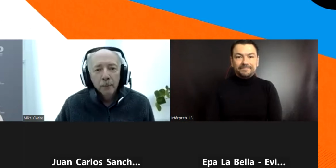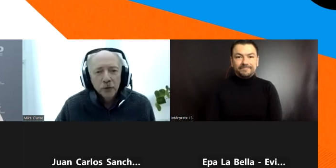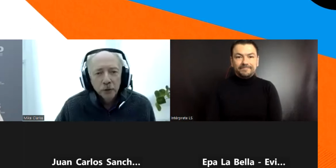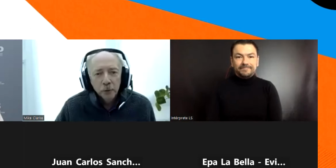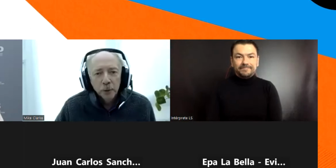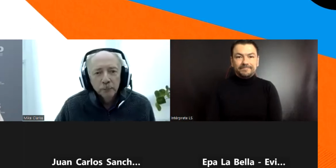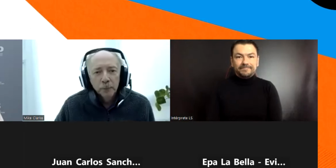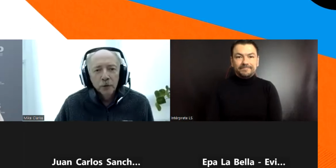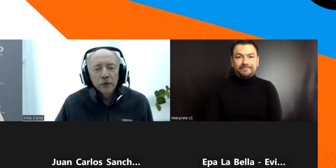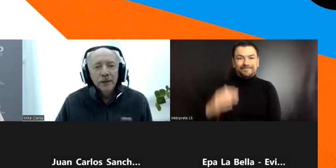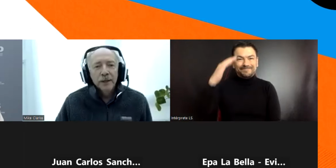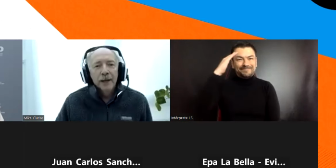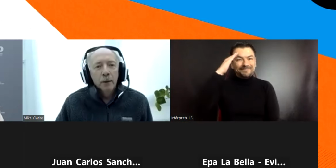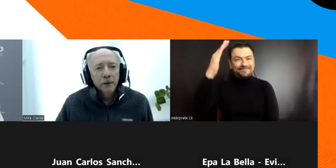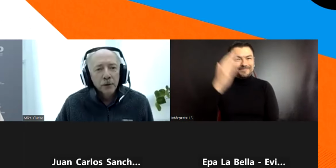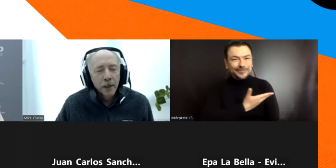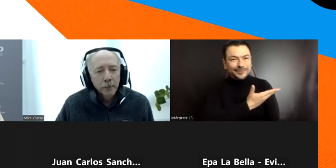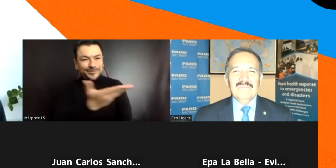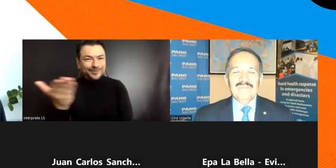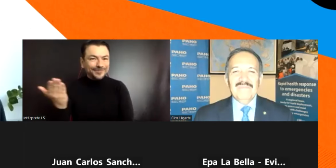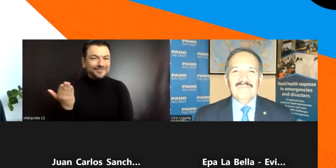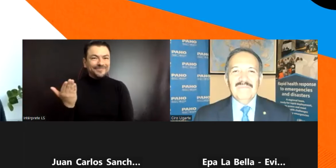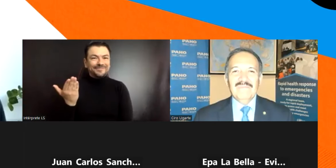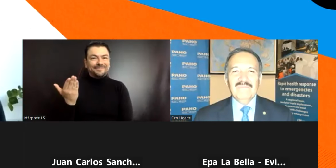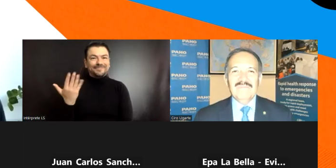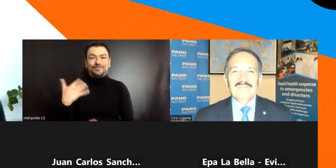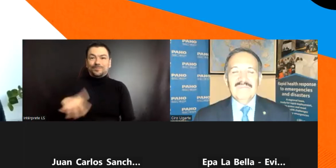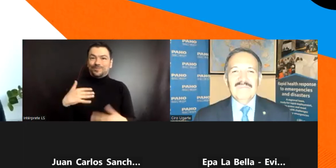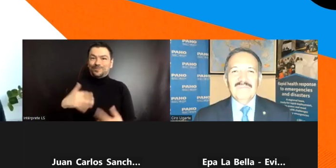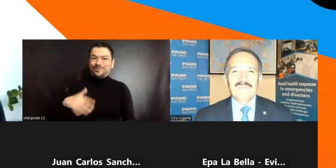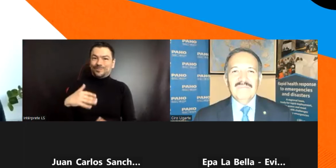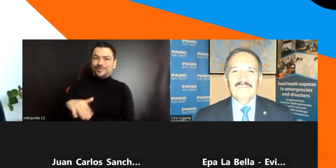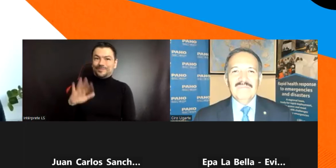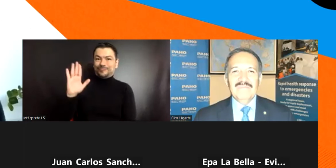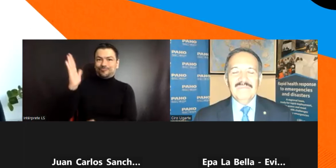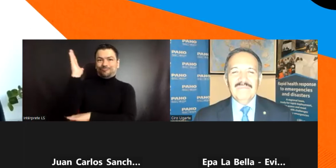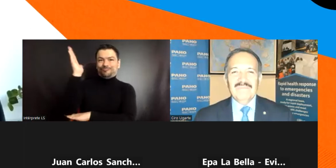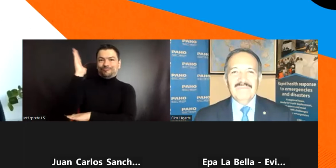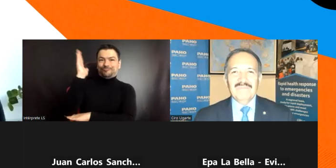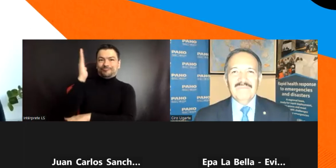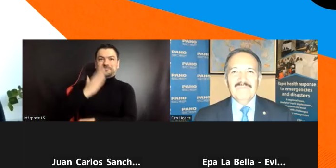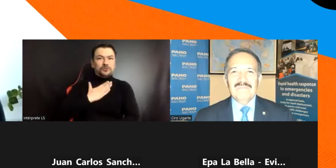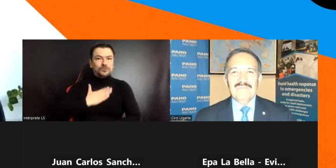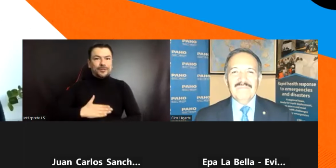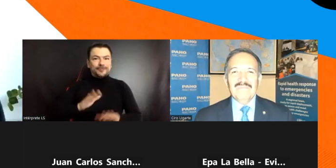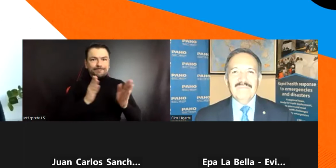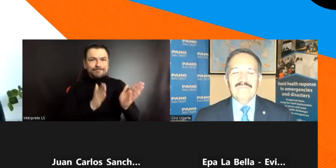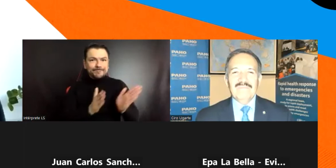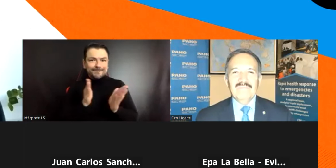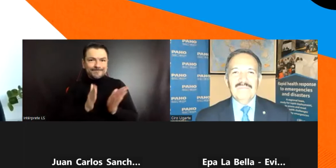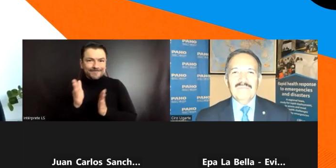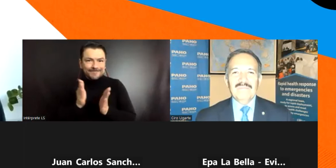a este webinario que la OPS ha organizado, que se llama Evidence Aid. Queremos que